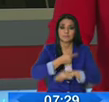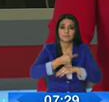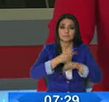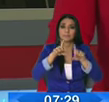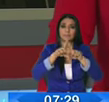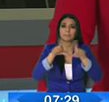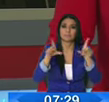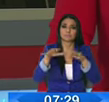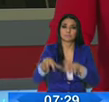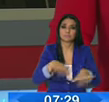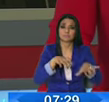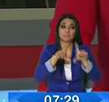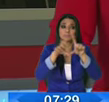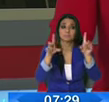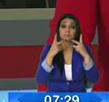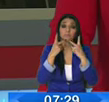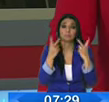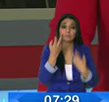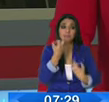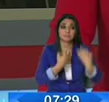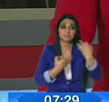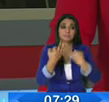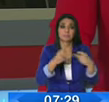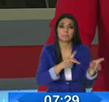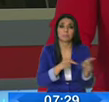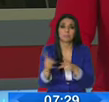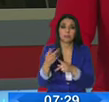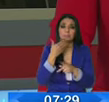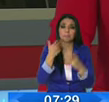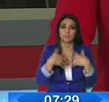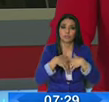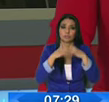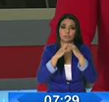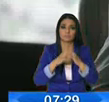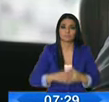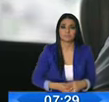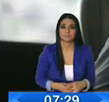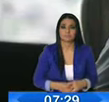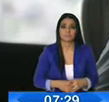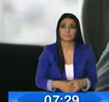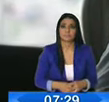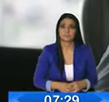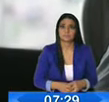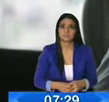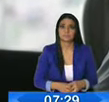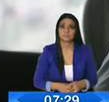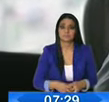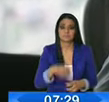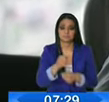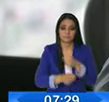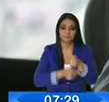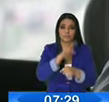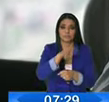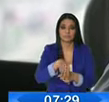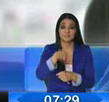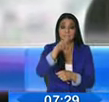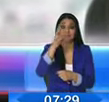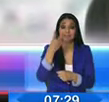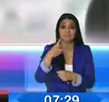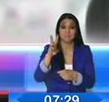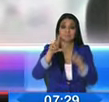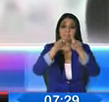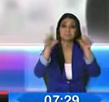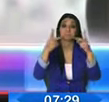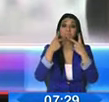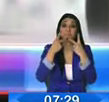coordinadora de empresas públicas explica los planes de mejoramiento en el 2016 las 21 empresas públicas no financieras